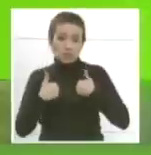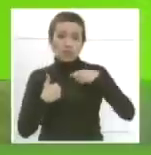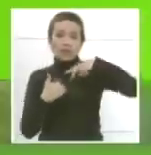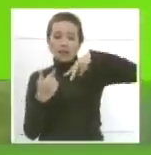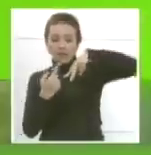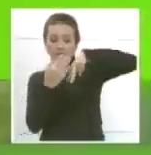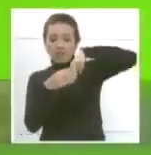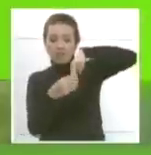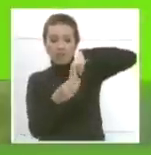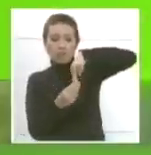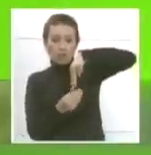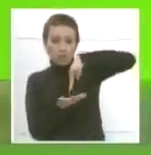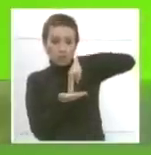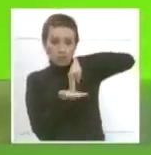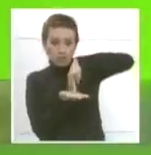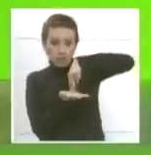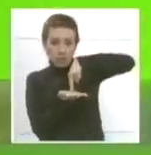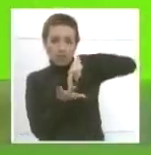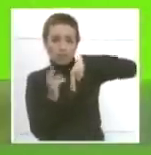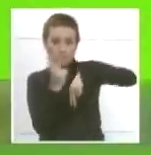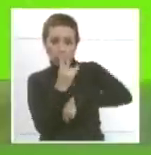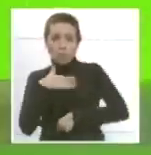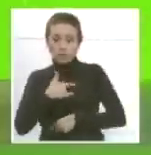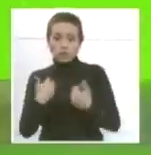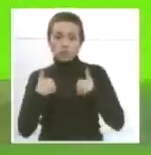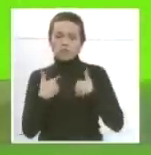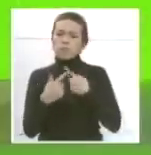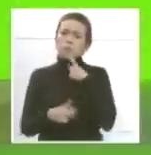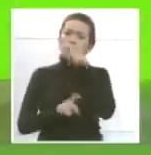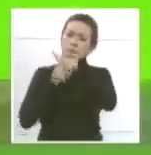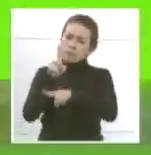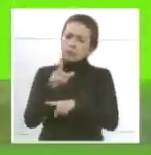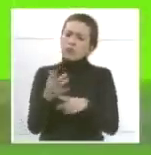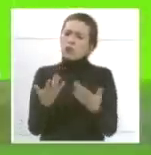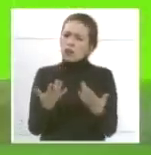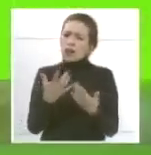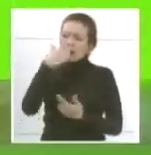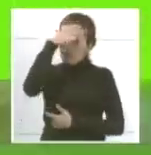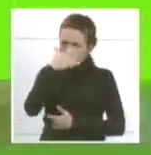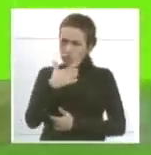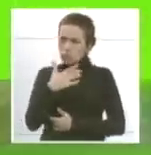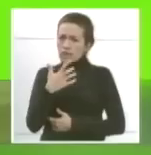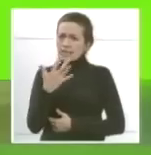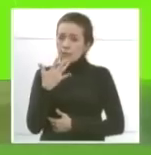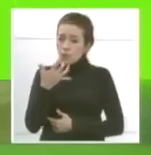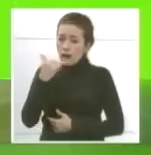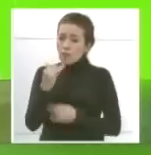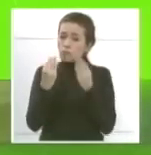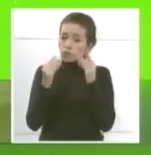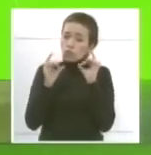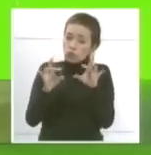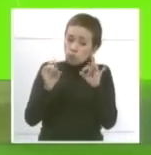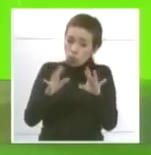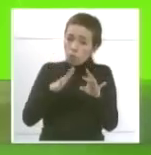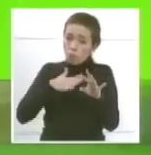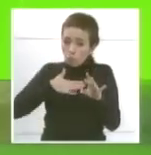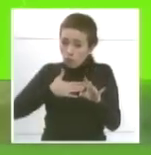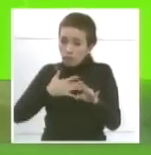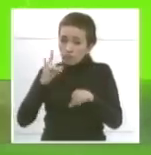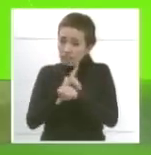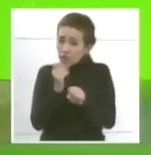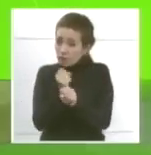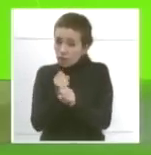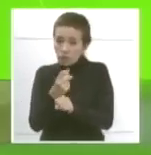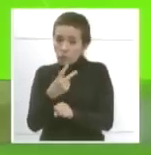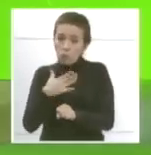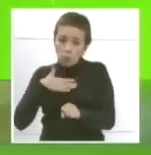sí. Ahora, quisiera saber, ¿este dolor puede incapacitar al paciente? De hecho, en muchos casos, incapacita. O